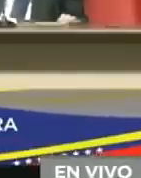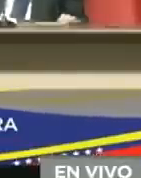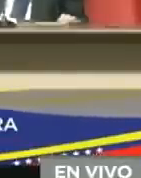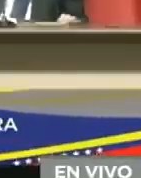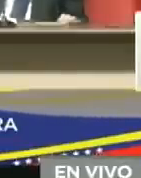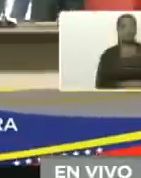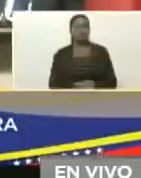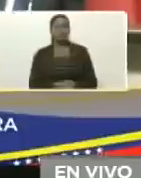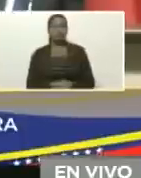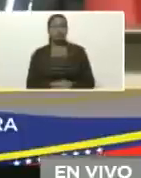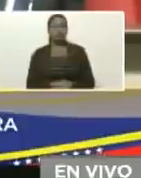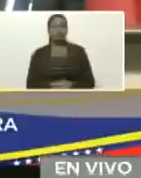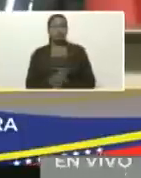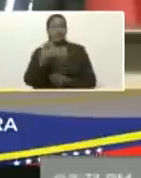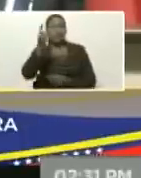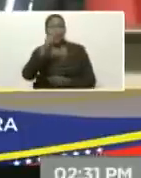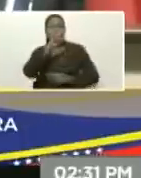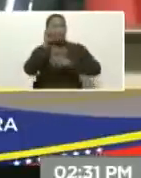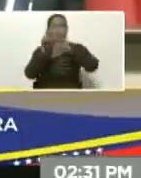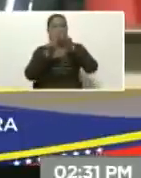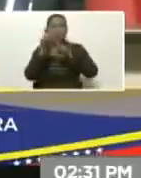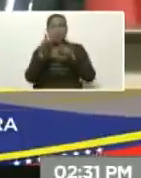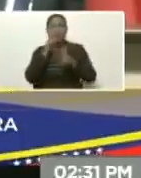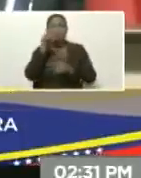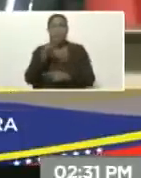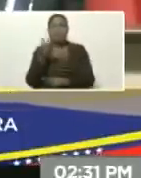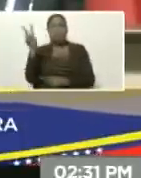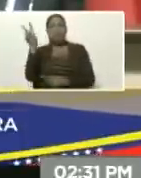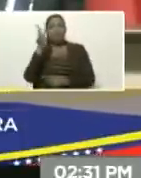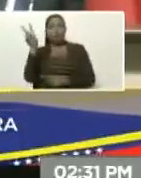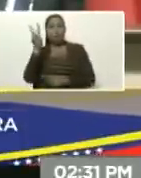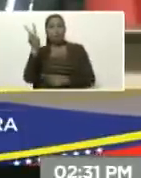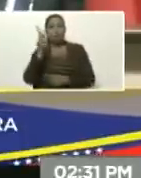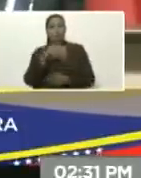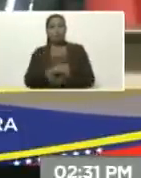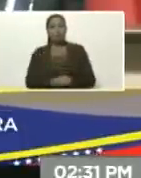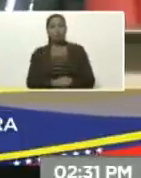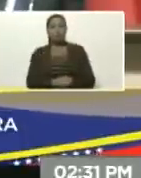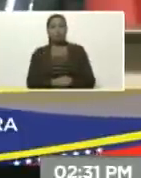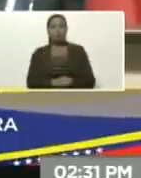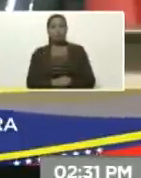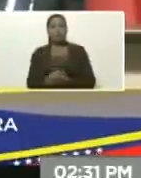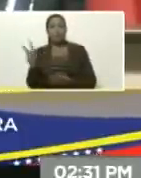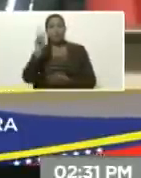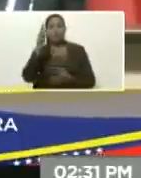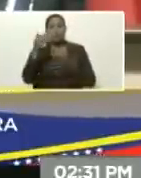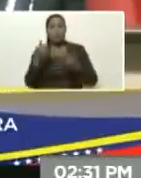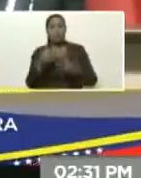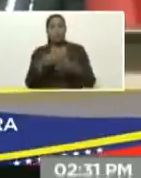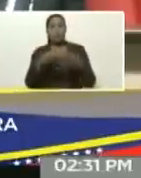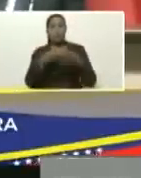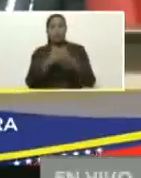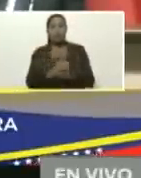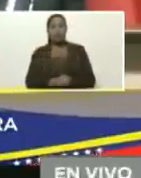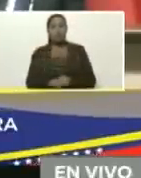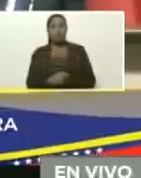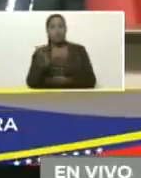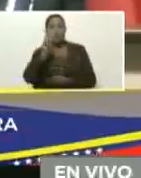La primera pregunta es de Venezuela. Es de Venezuela, viene de la parte de